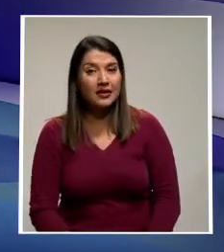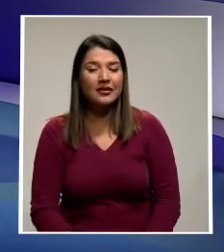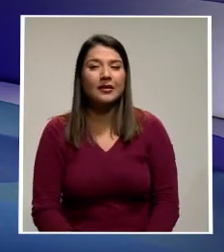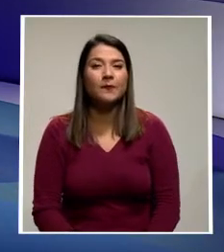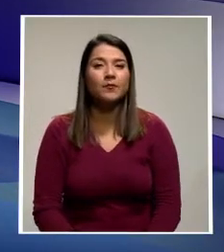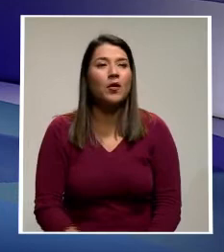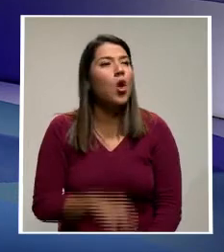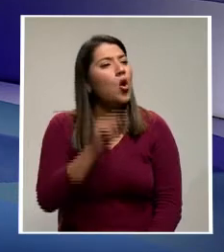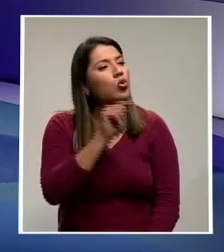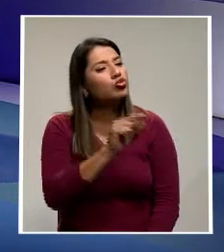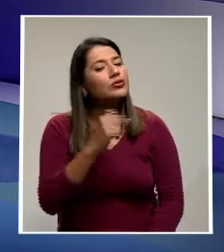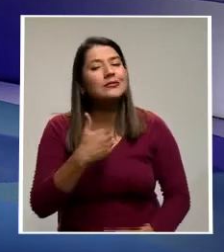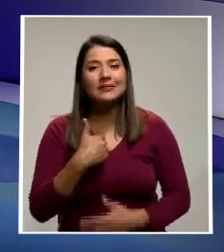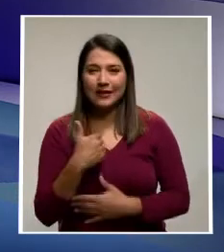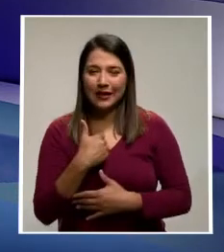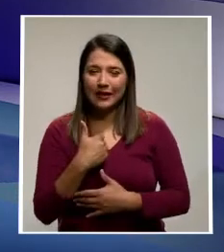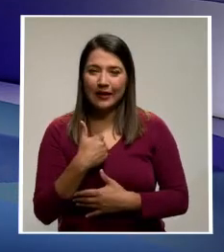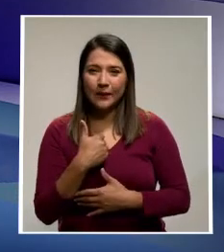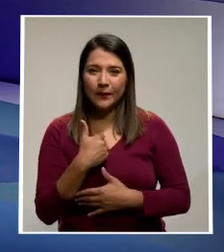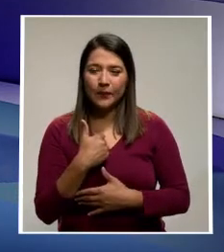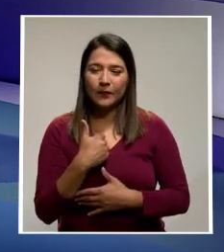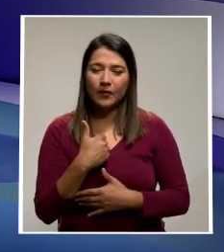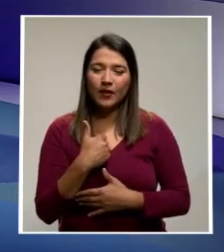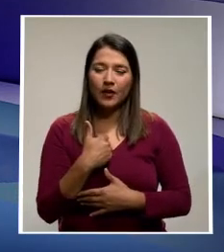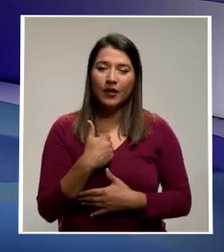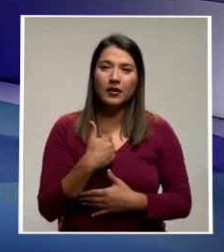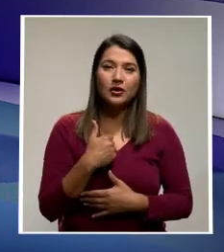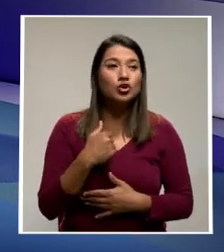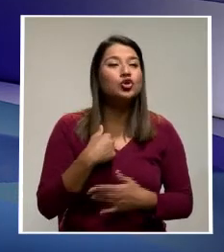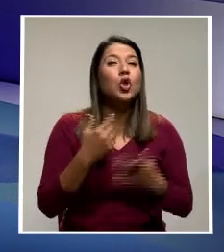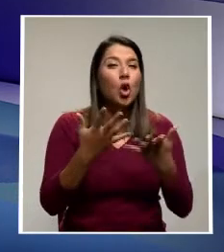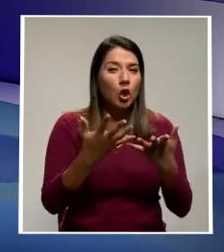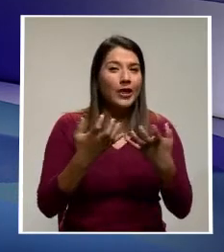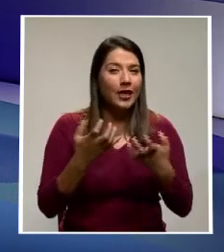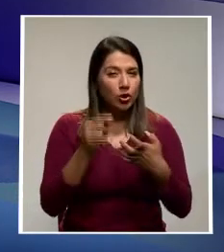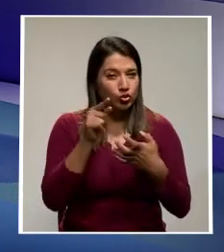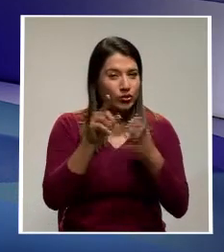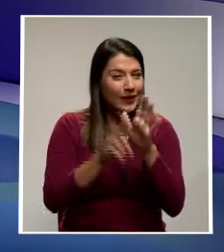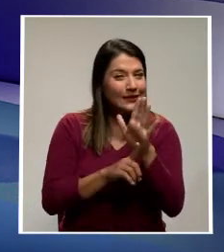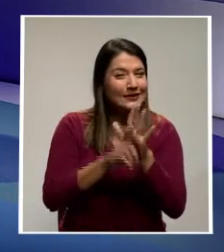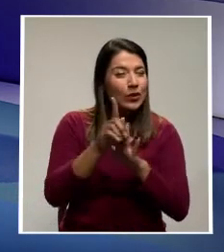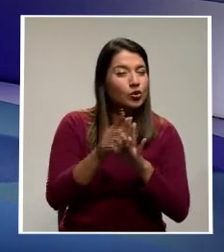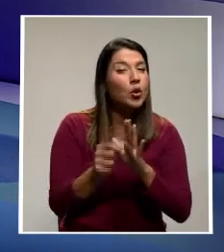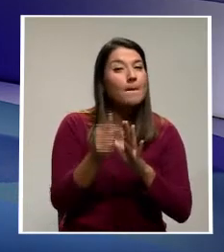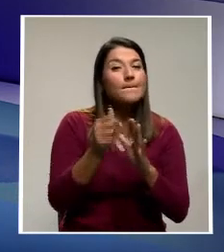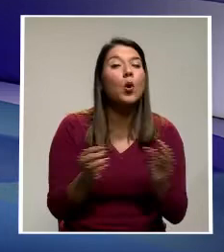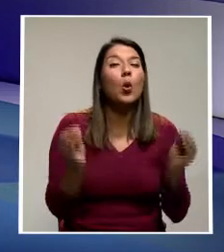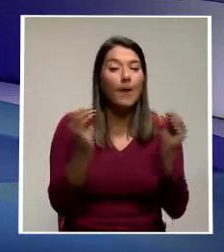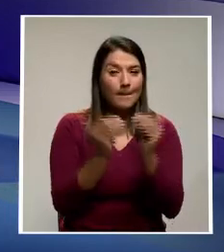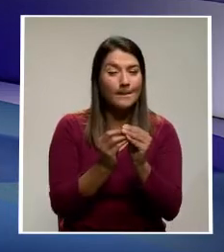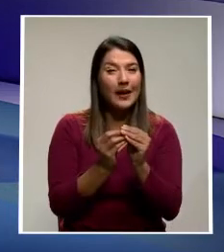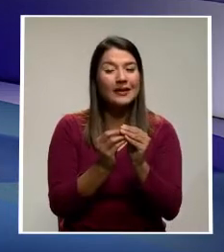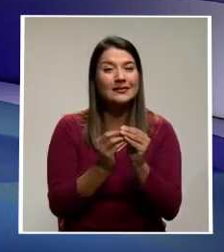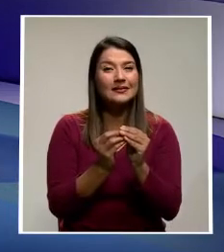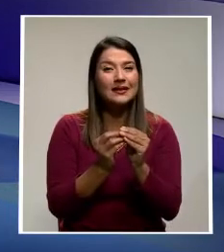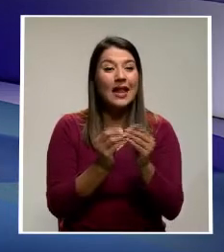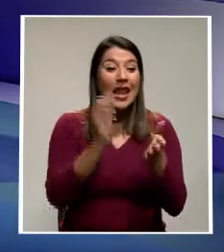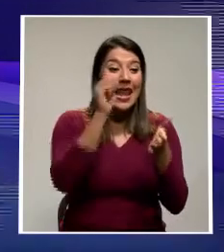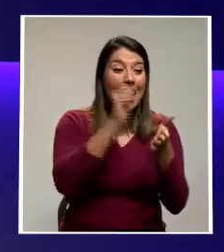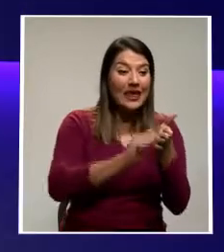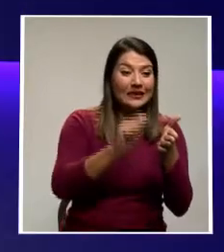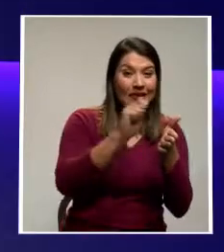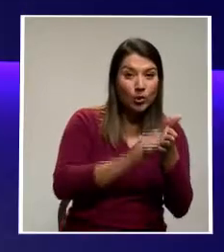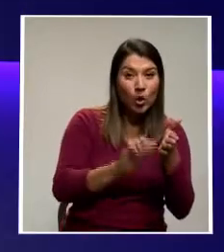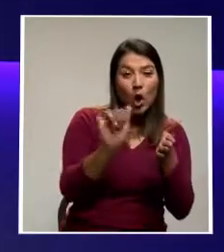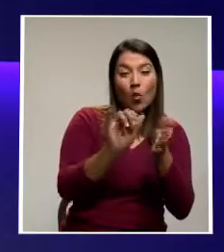Vos tenés un concepto, y quería que lo desarrollaras un poco, de la escritura como un derecho humano.